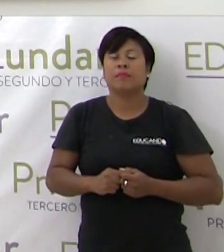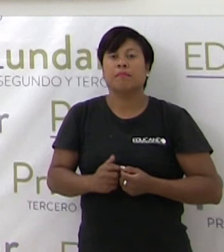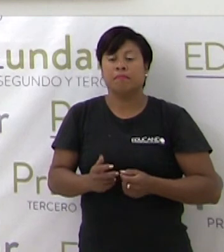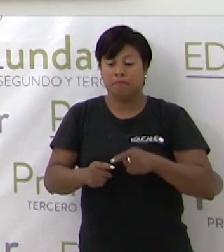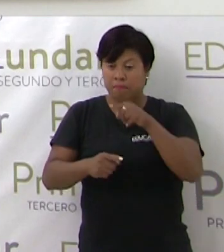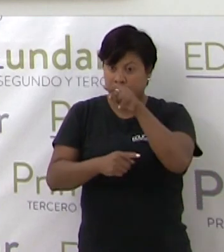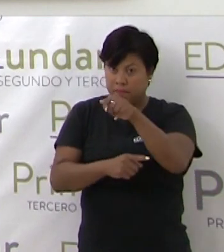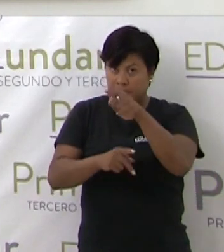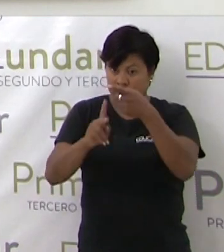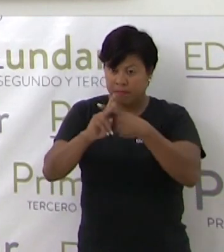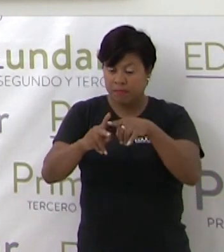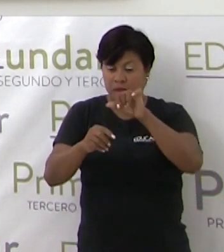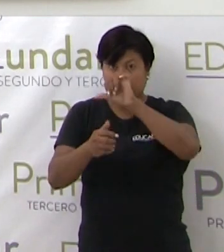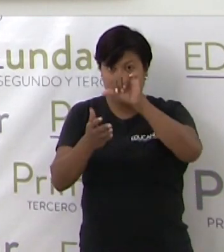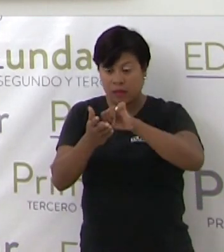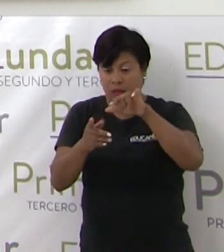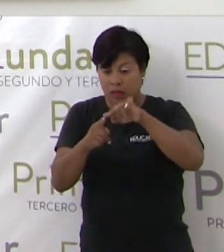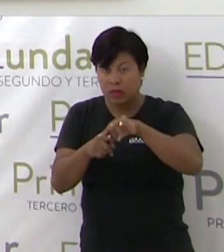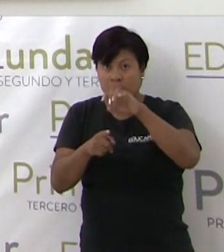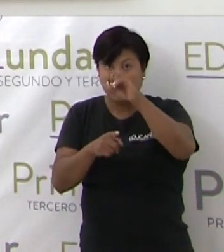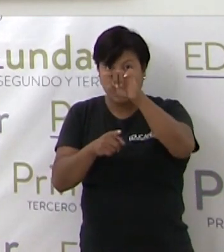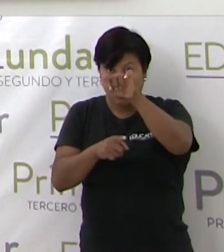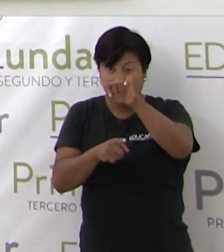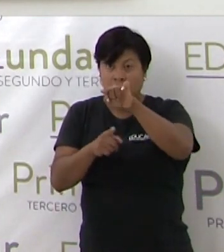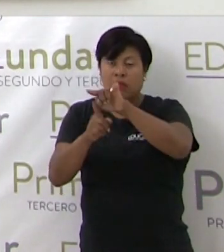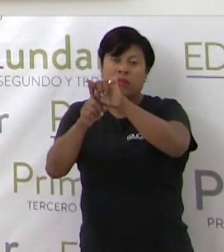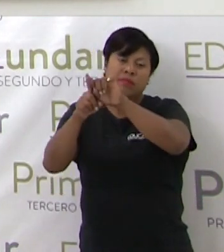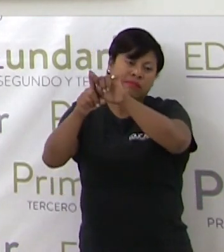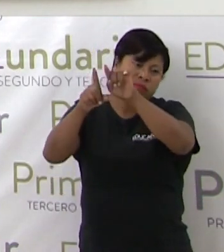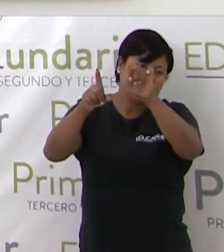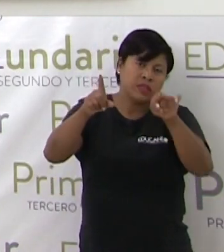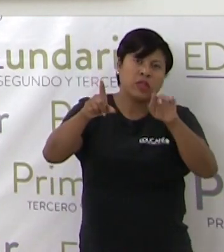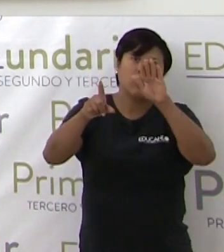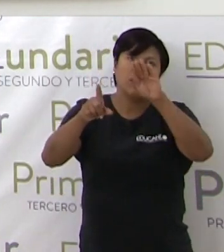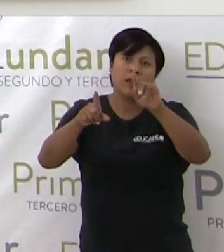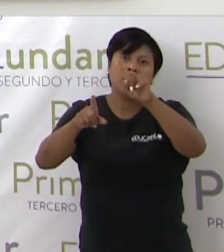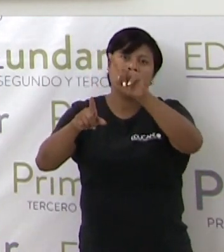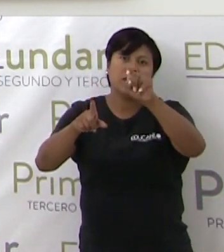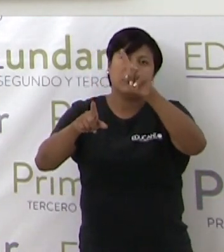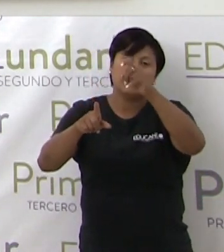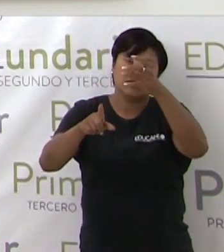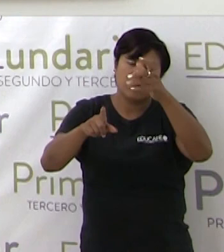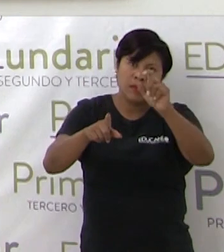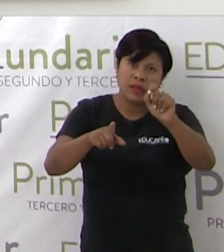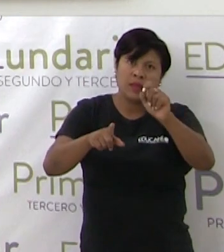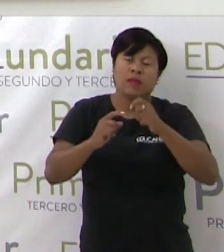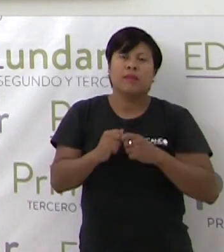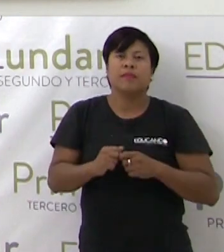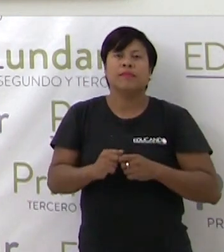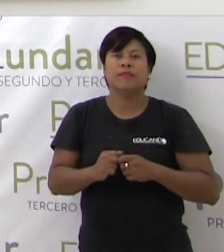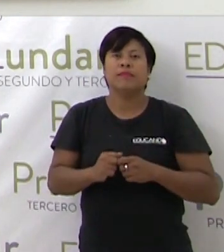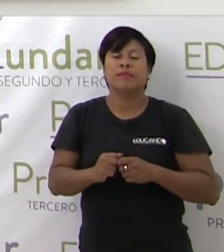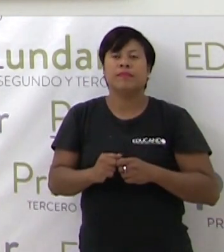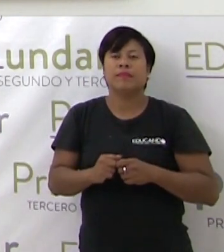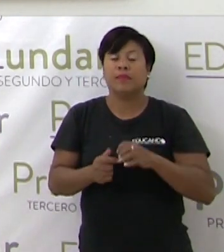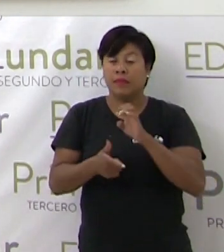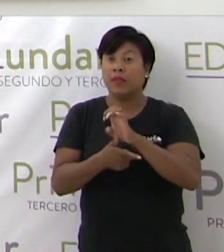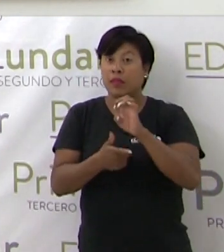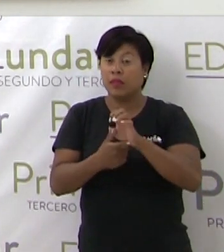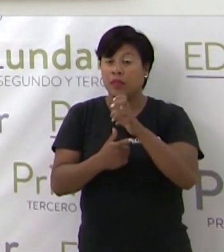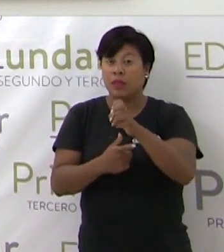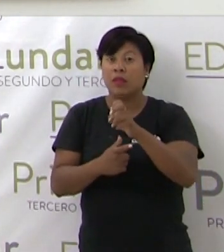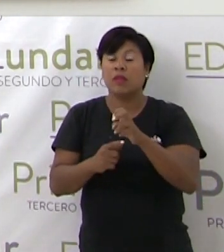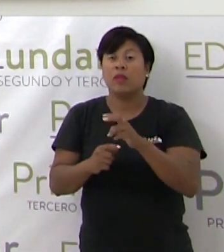posicionándonos en el centro y que esté en el 0 y contando 90, 100, 110, 120 nos daría por acá. Entonces estaríamos